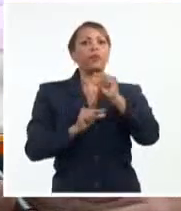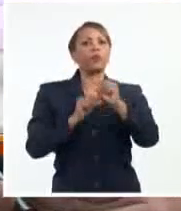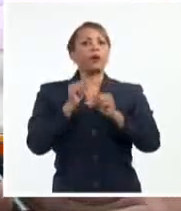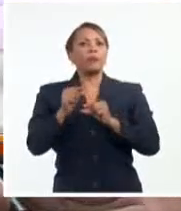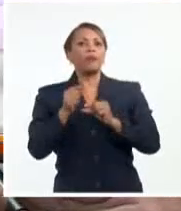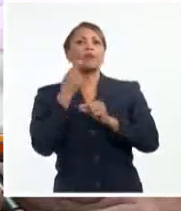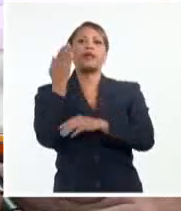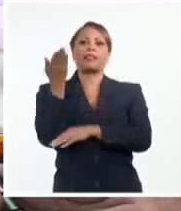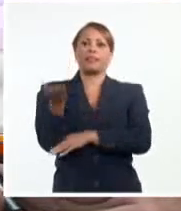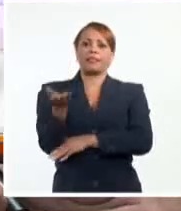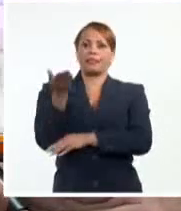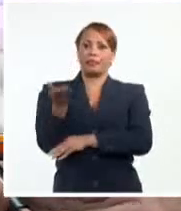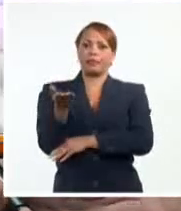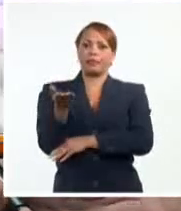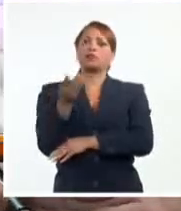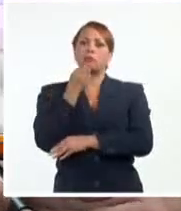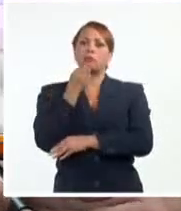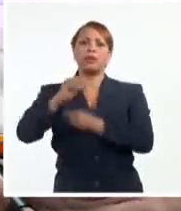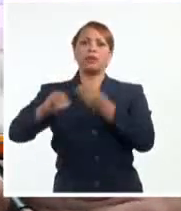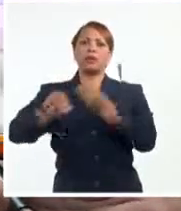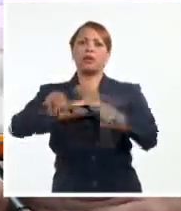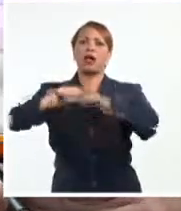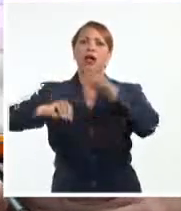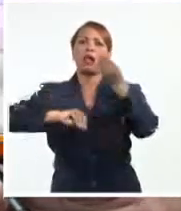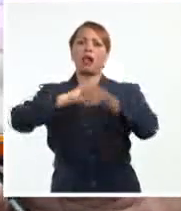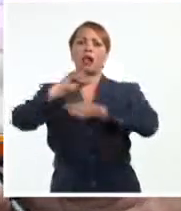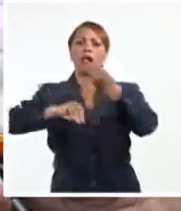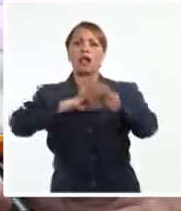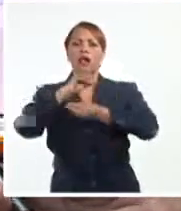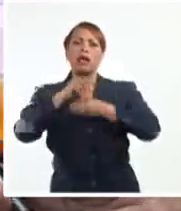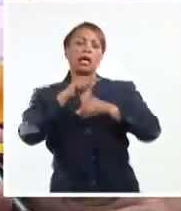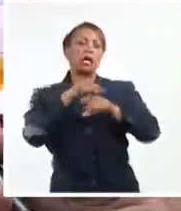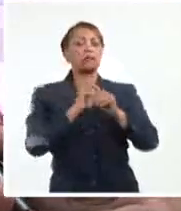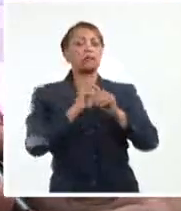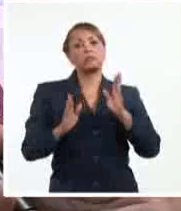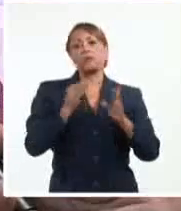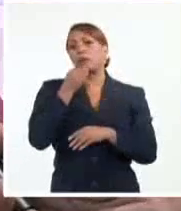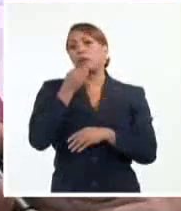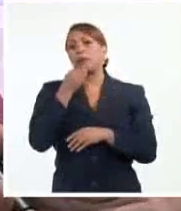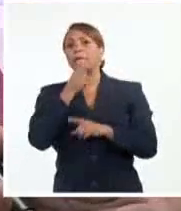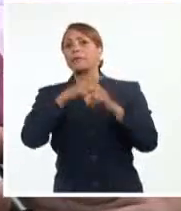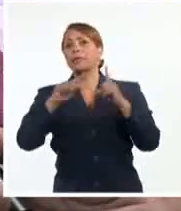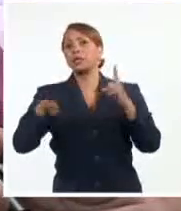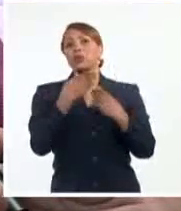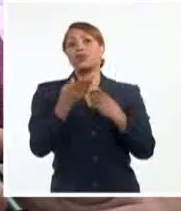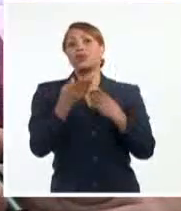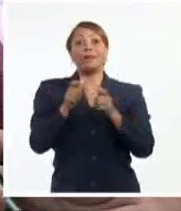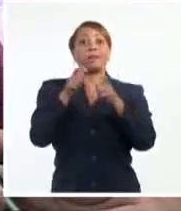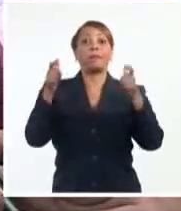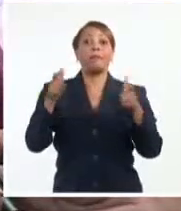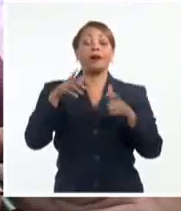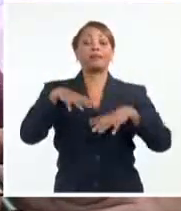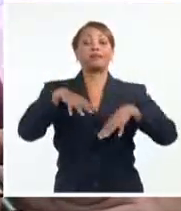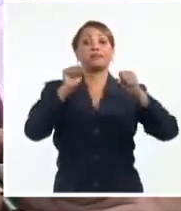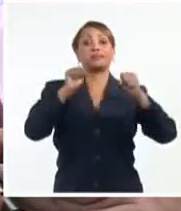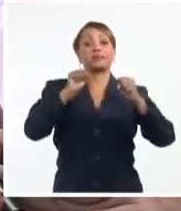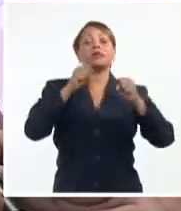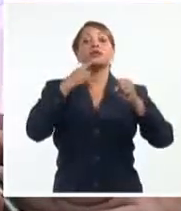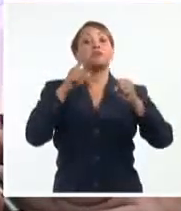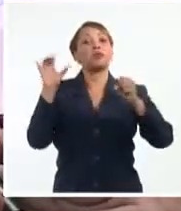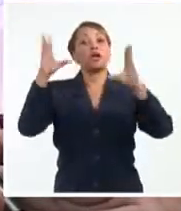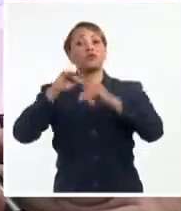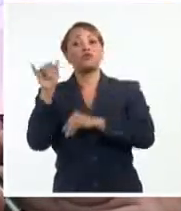de la demanda. La demanda, por supuesto, es variable en el tiempo. En el mediodía es mayor demanda y, por supuesto, en la hora de la máxima